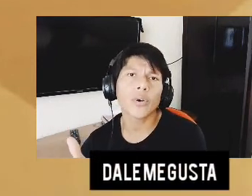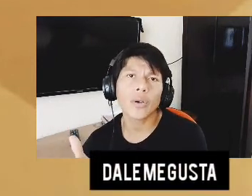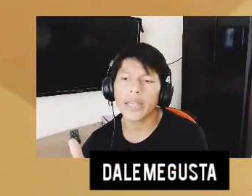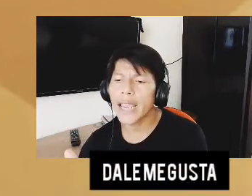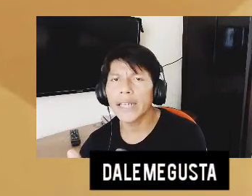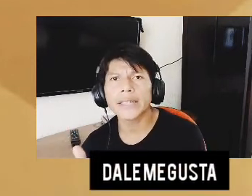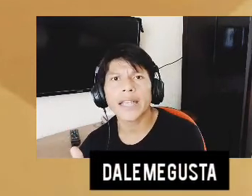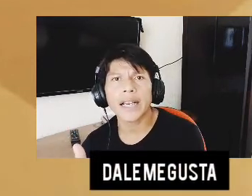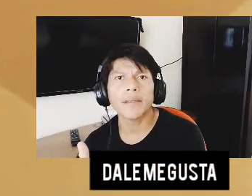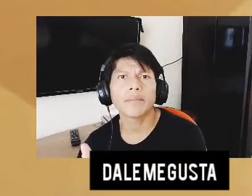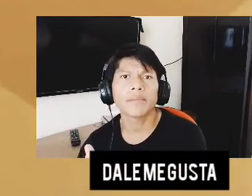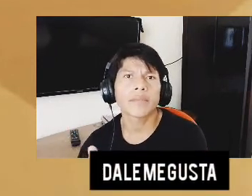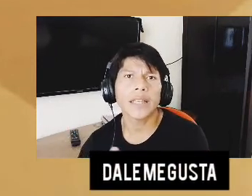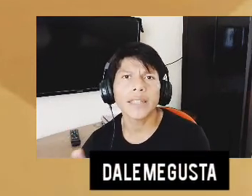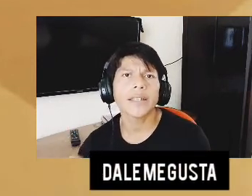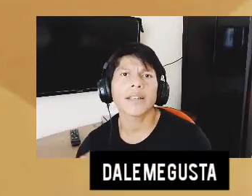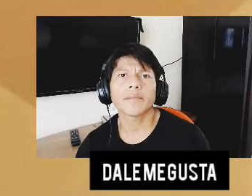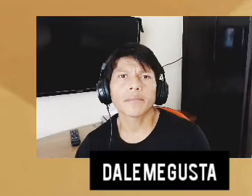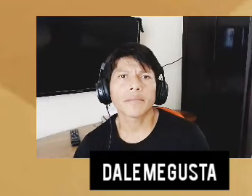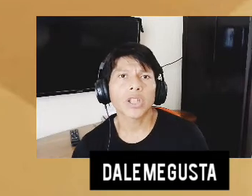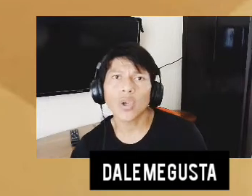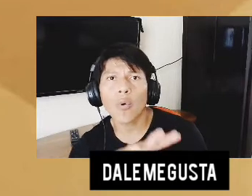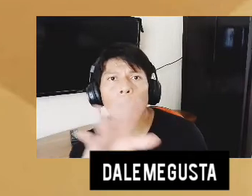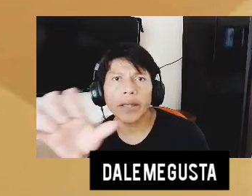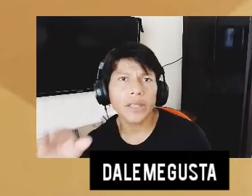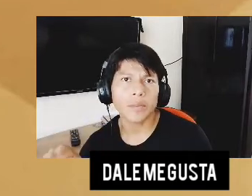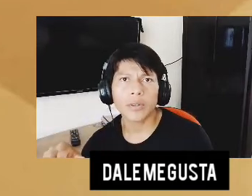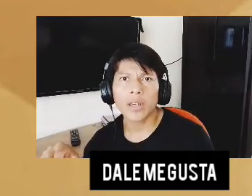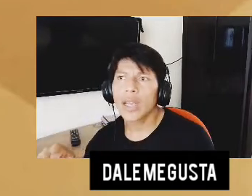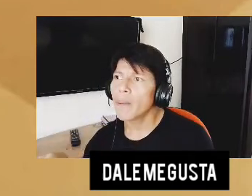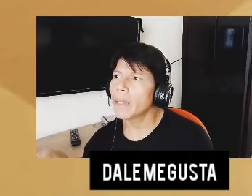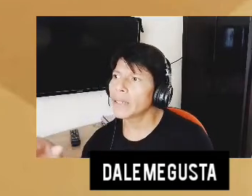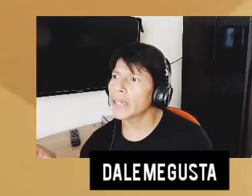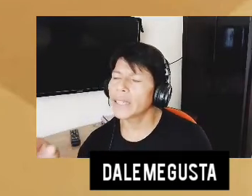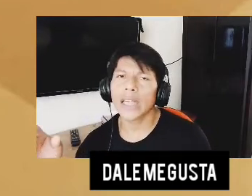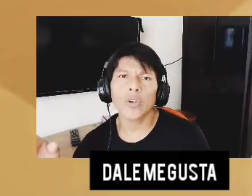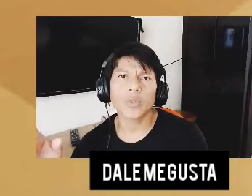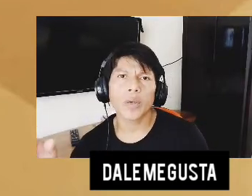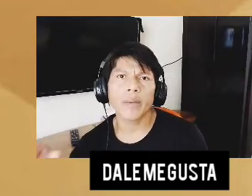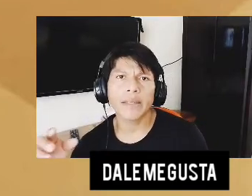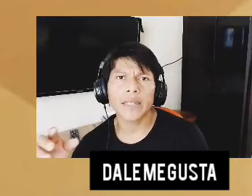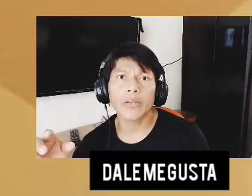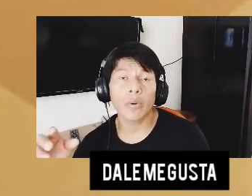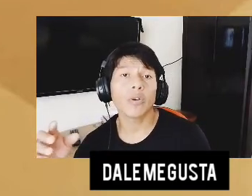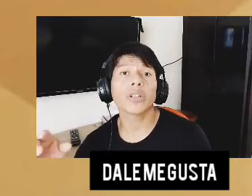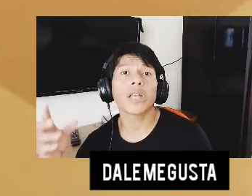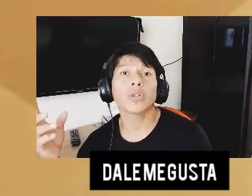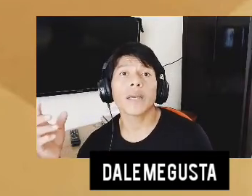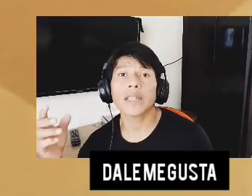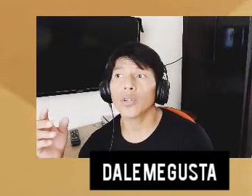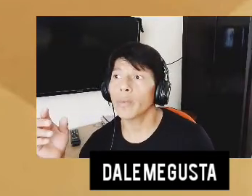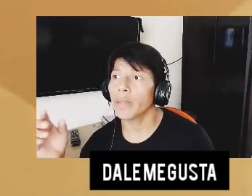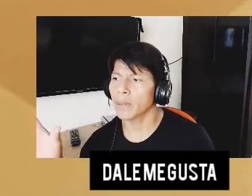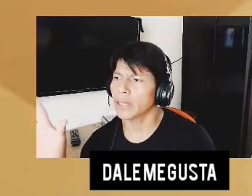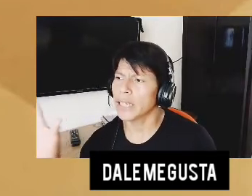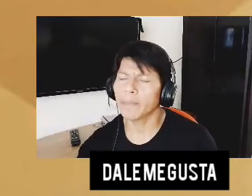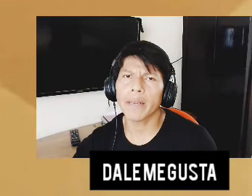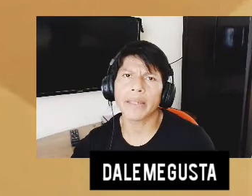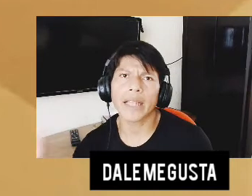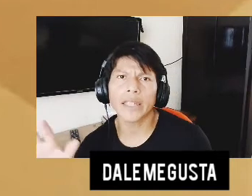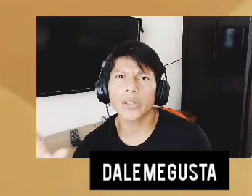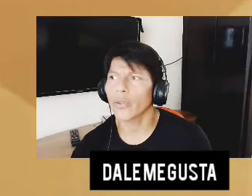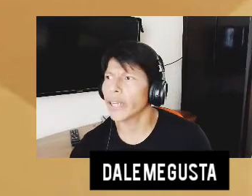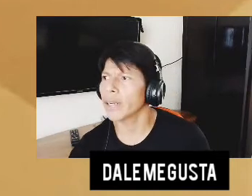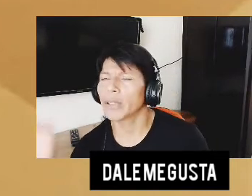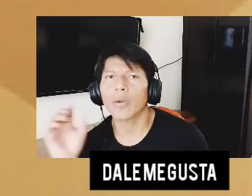en TikTok, en Instagram, etc. Está ocupadísimo. Mientras que los problemas de Nuevo León, ¿quién los va a resolver? Pues